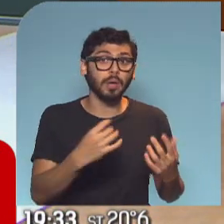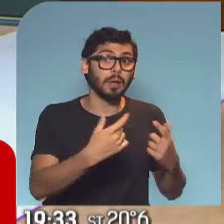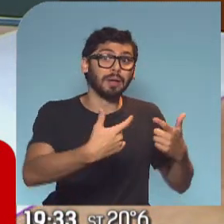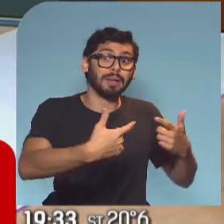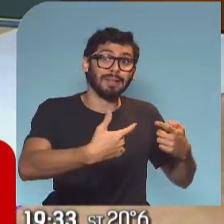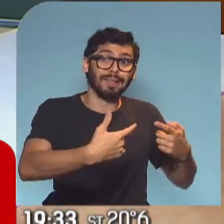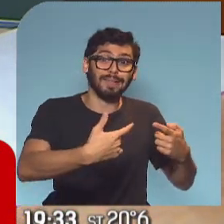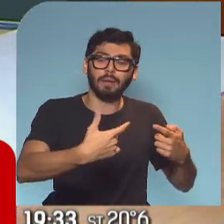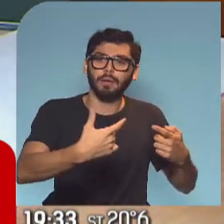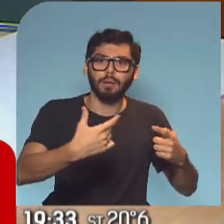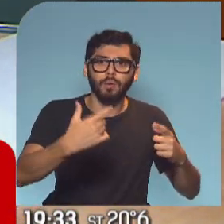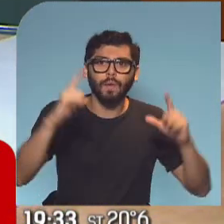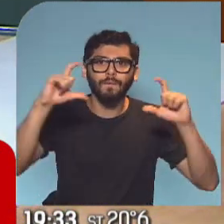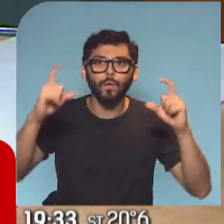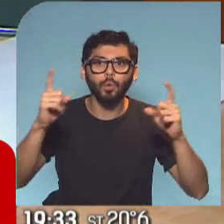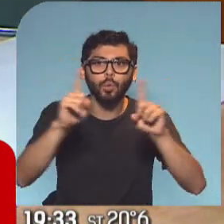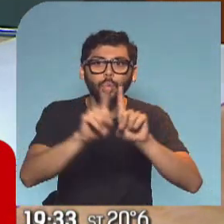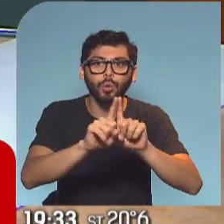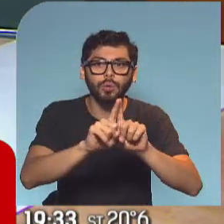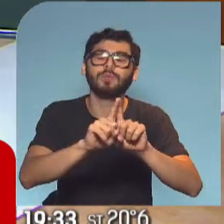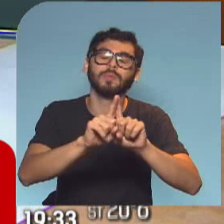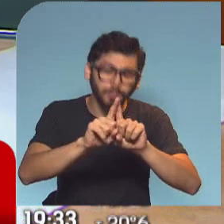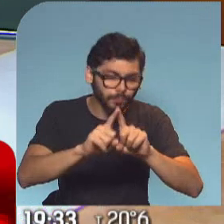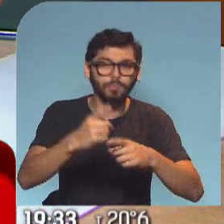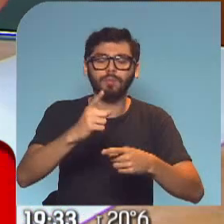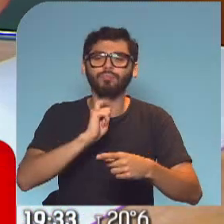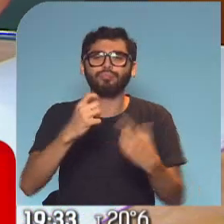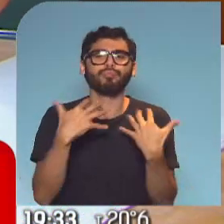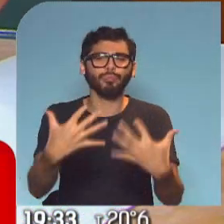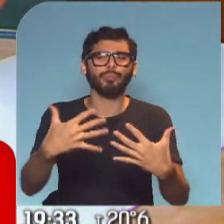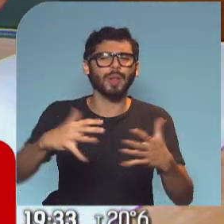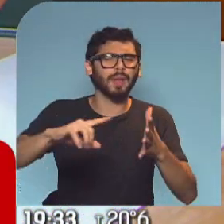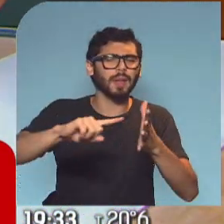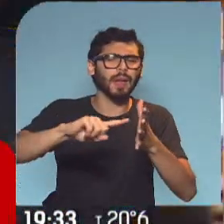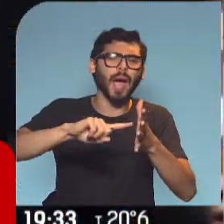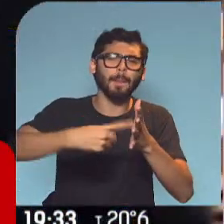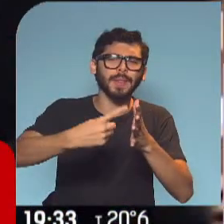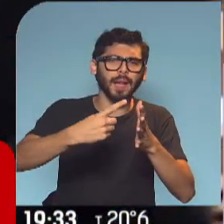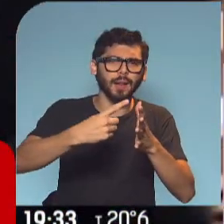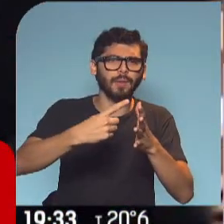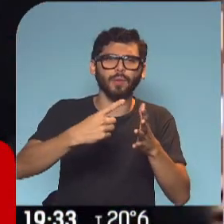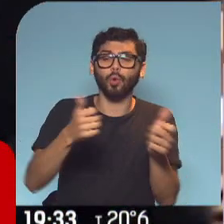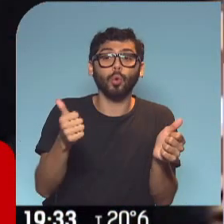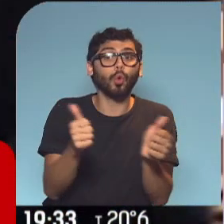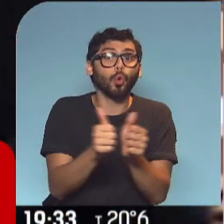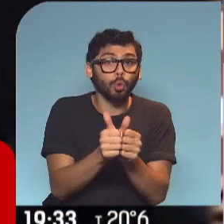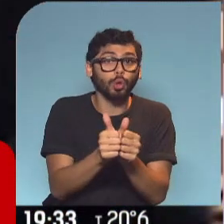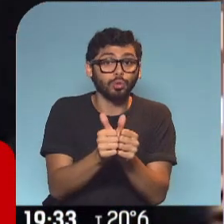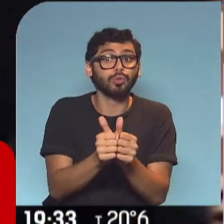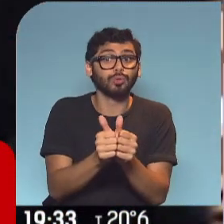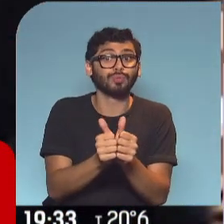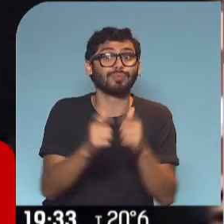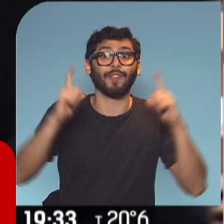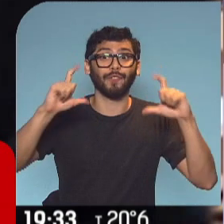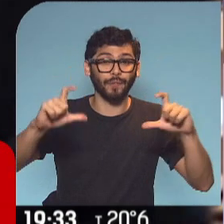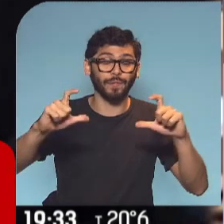Larreta y Mauricio Macri compartieron un acto ahí en un centro en la ciudad de Buenos Aires. Ahí tenemos la